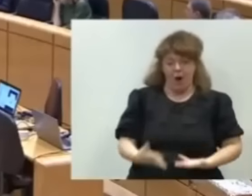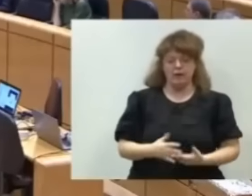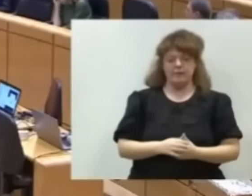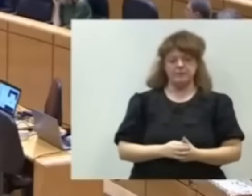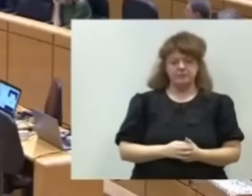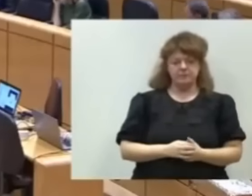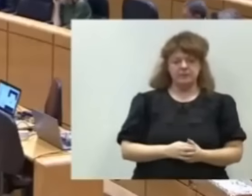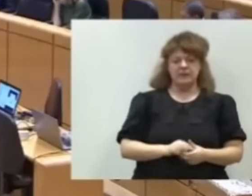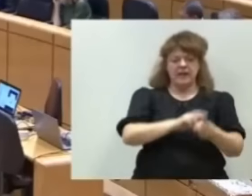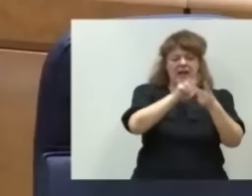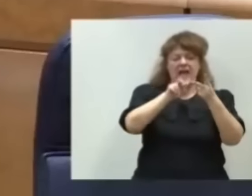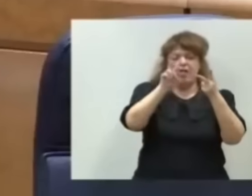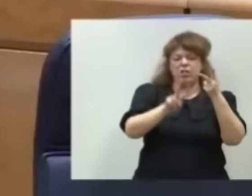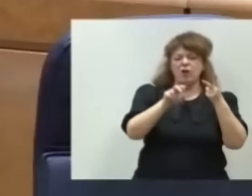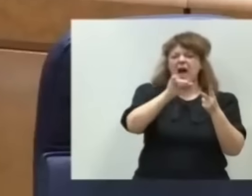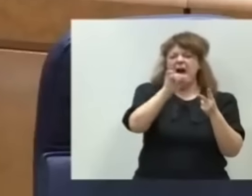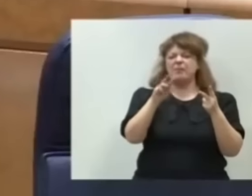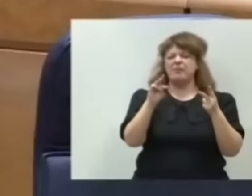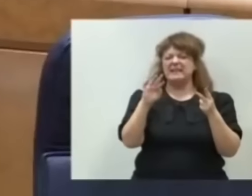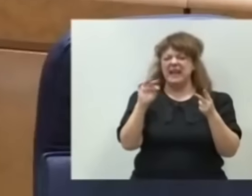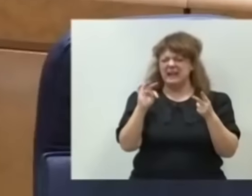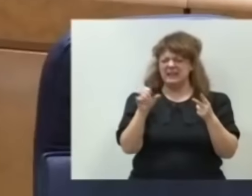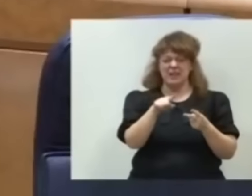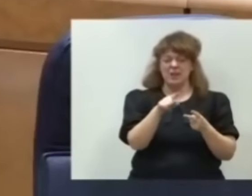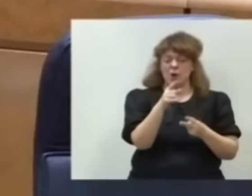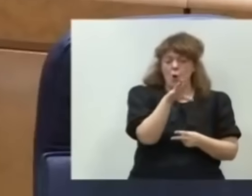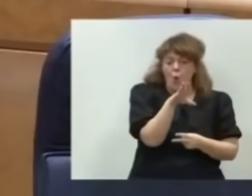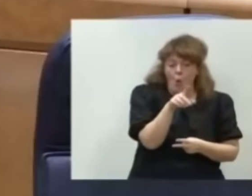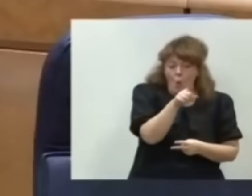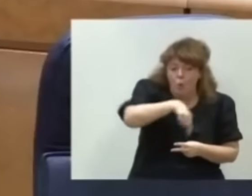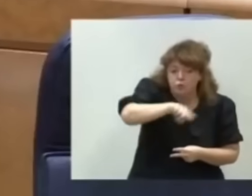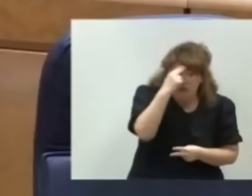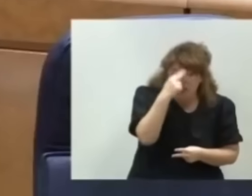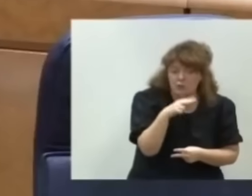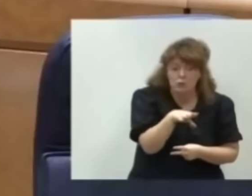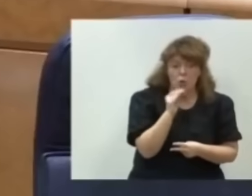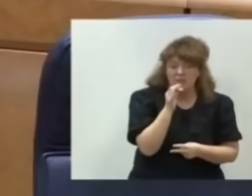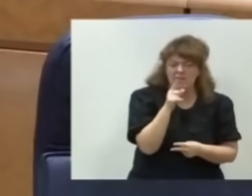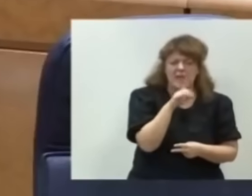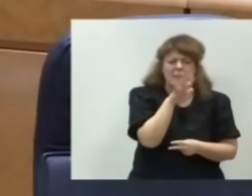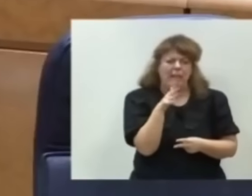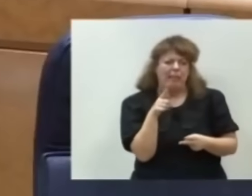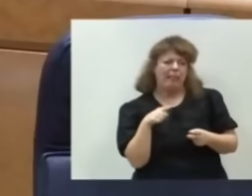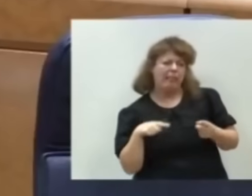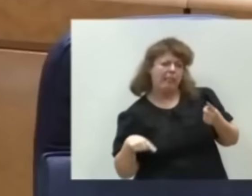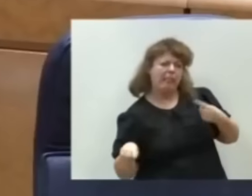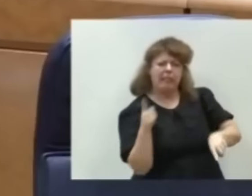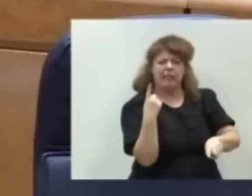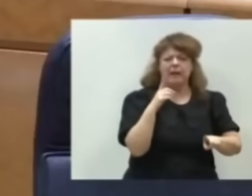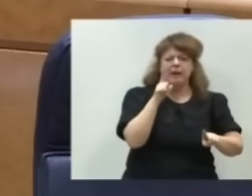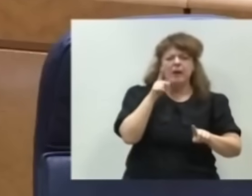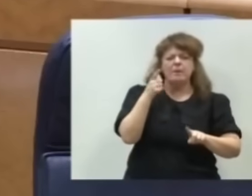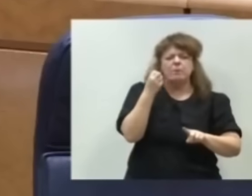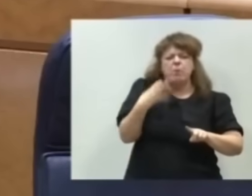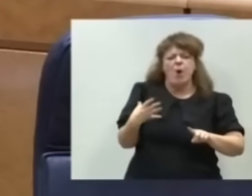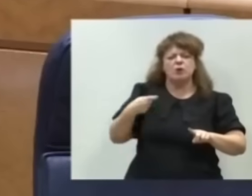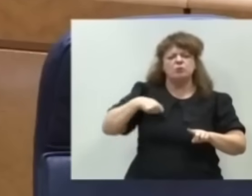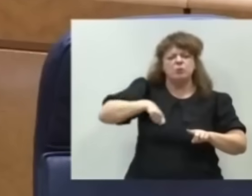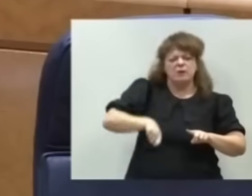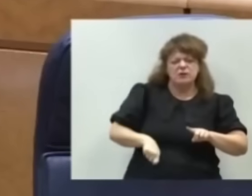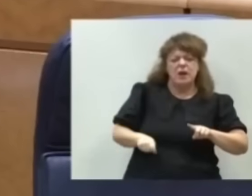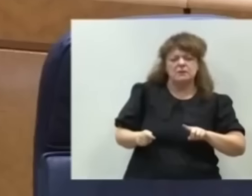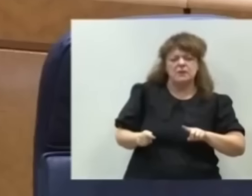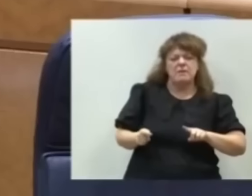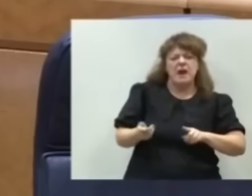Y dos, señora Aspitarte, ustedes entienden, intentan disuadir a buenos profesionales de que